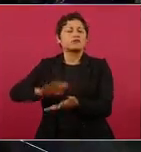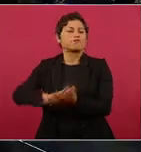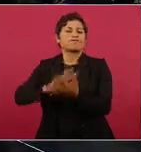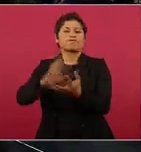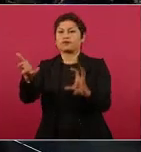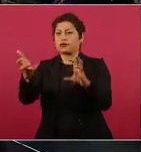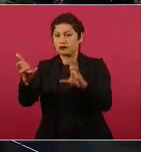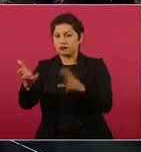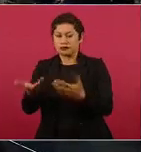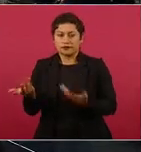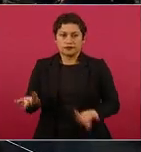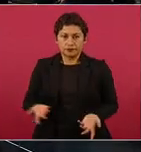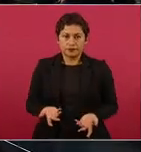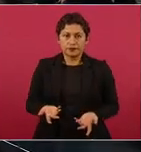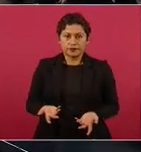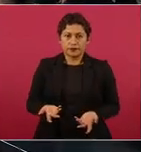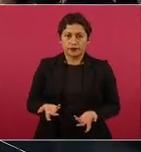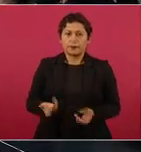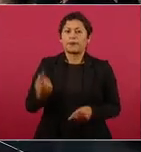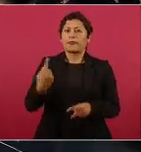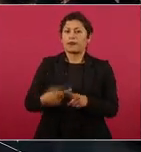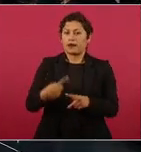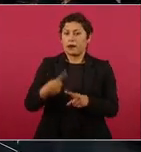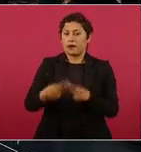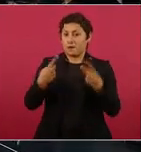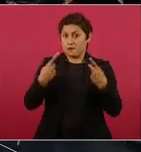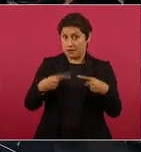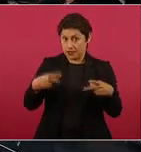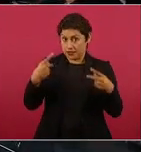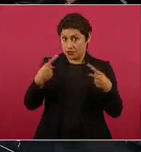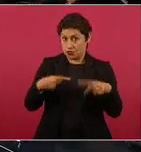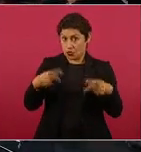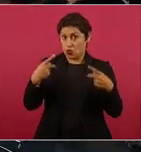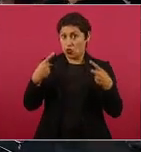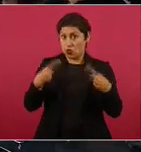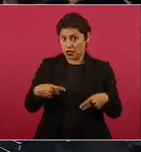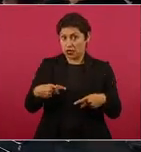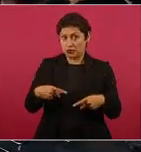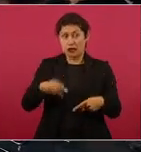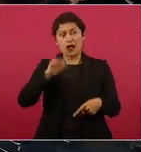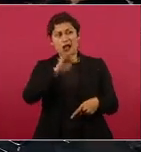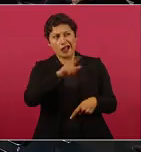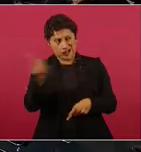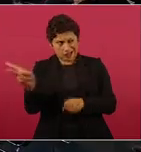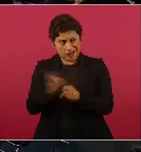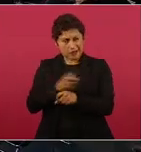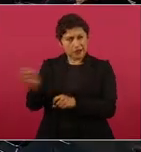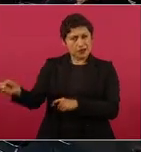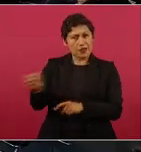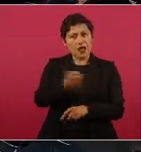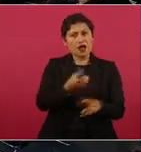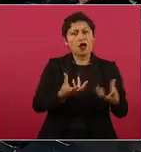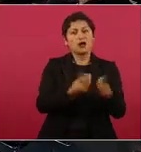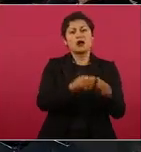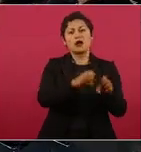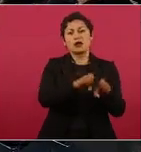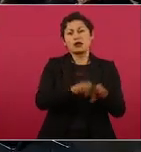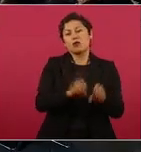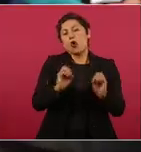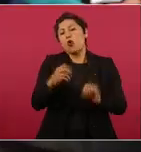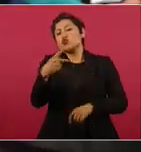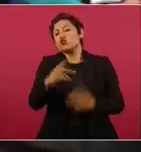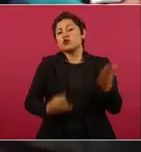Si fue la gente quien le pidió que lo invitara a su gabinete, o cómo fue que usted ha tomado esta decisión, y cómo piensa trabajar con la